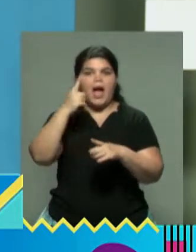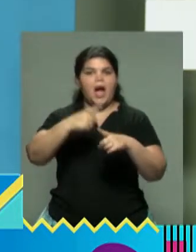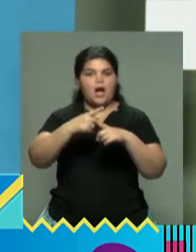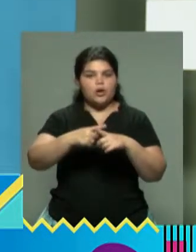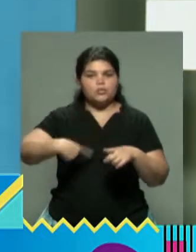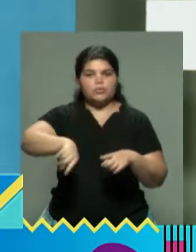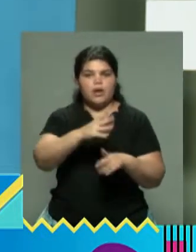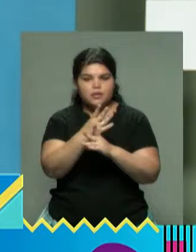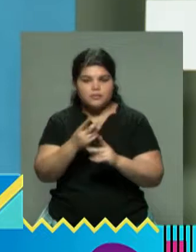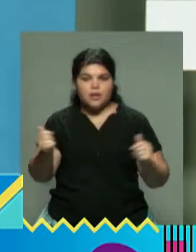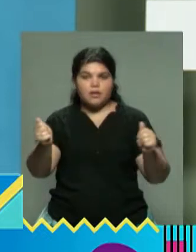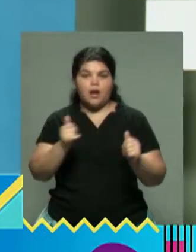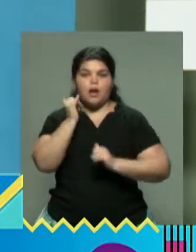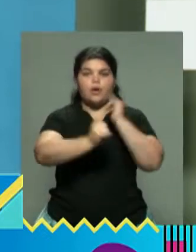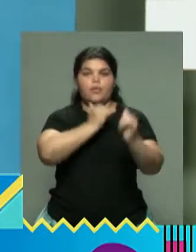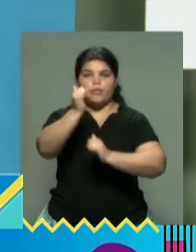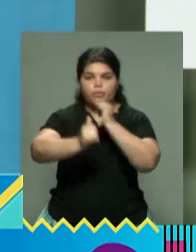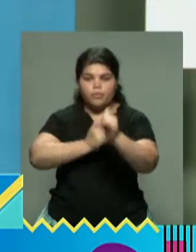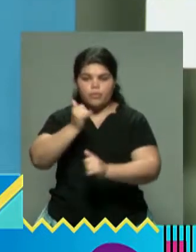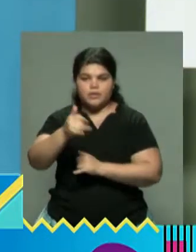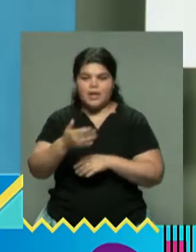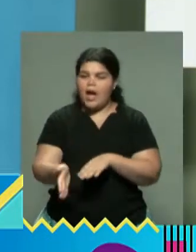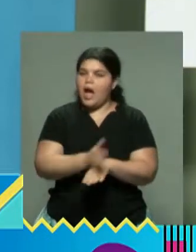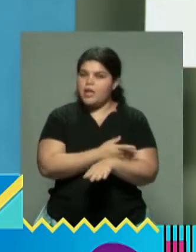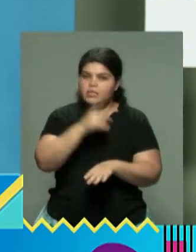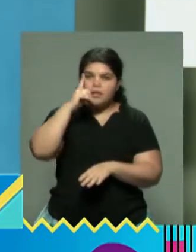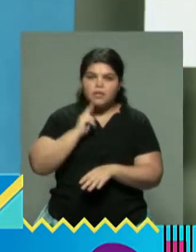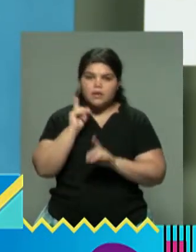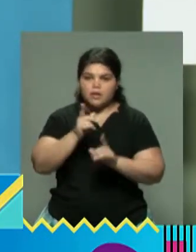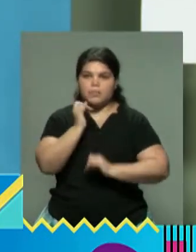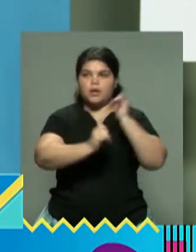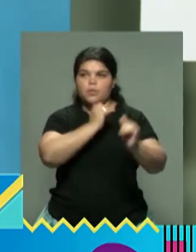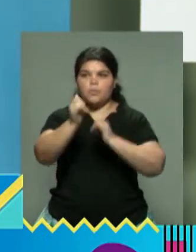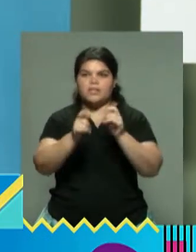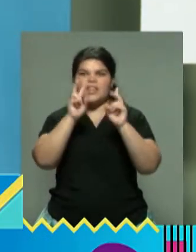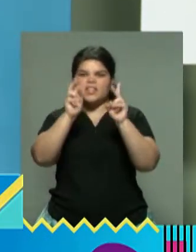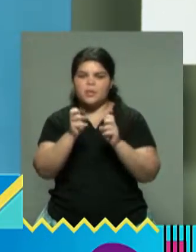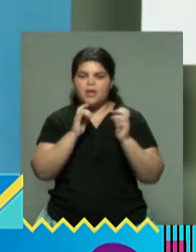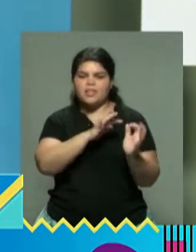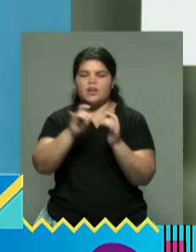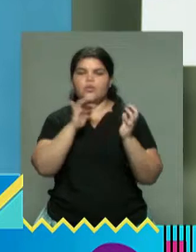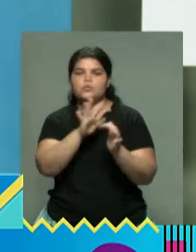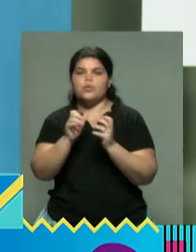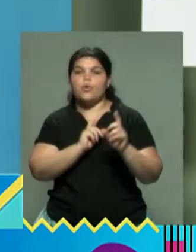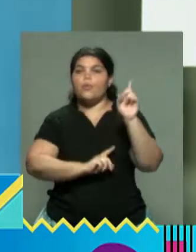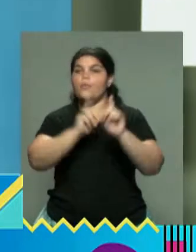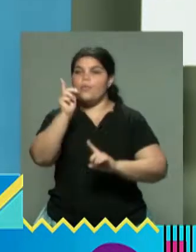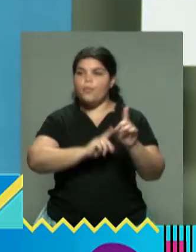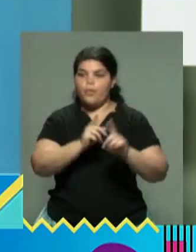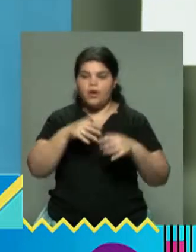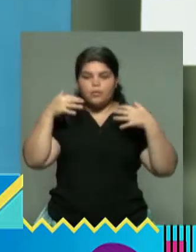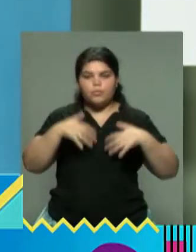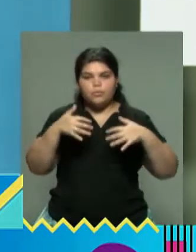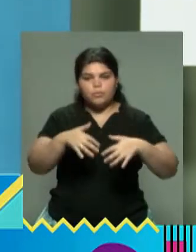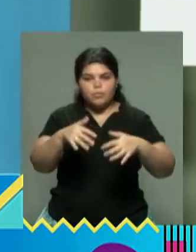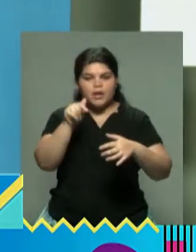en el cierre. Se hablaba también en días previos con respecto, o sea, la discusión se daba en cuanto a si esta movilización tenía